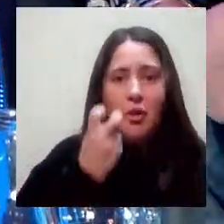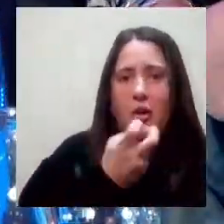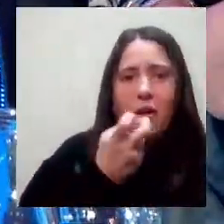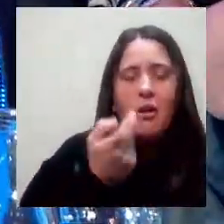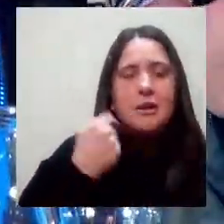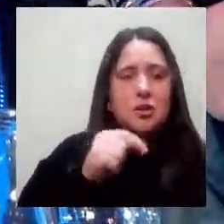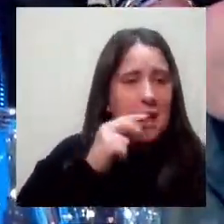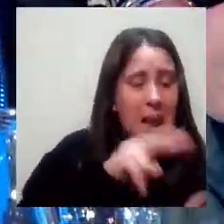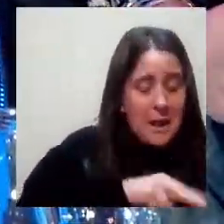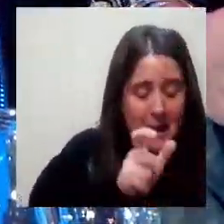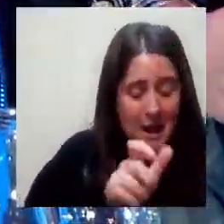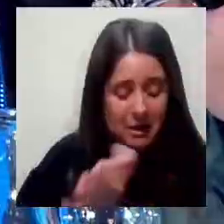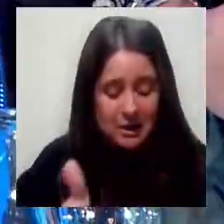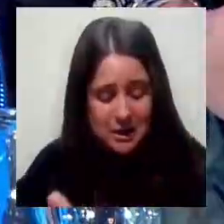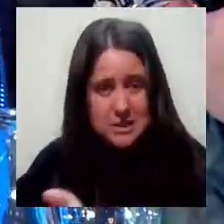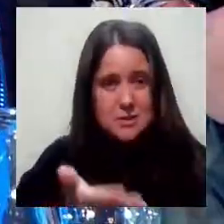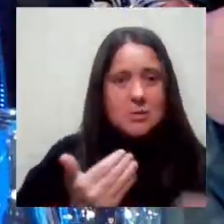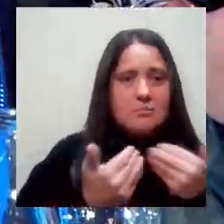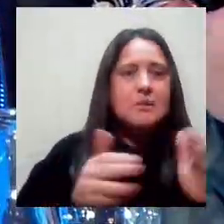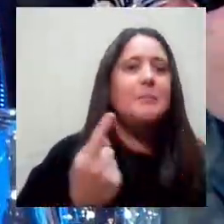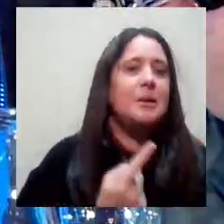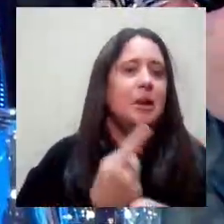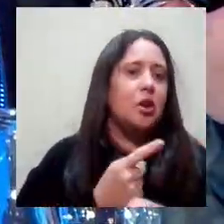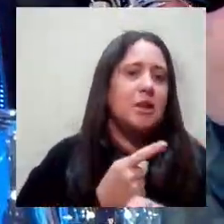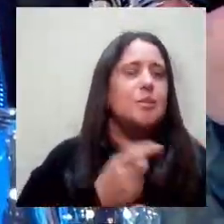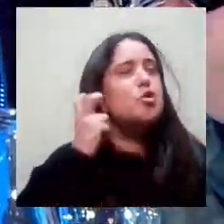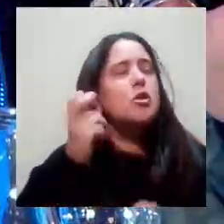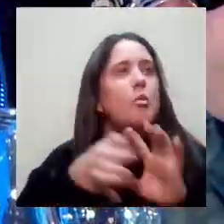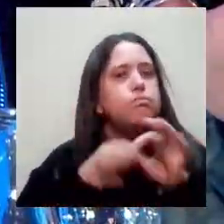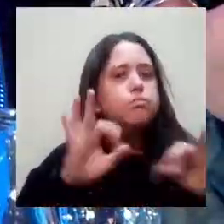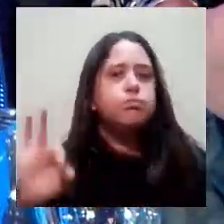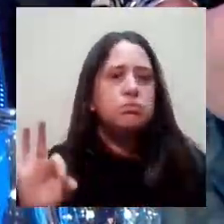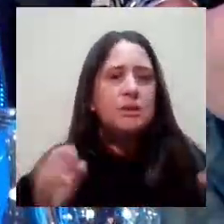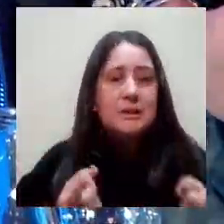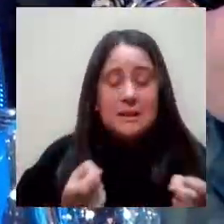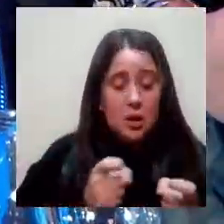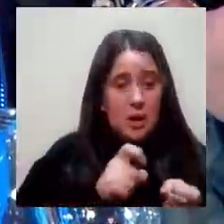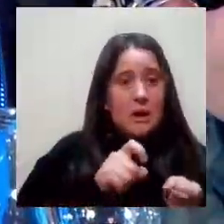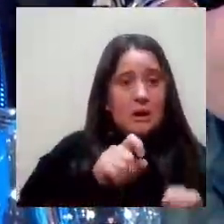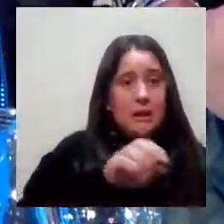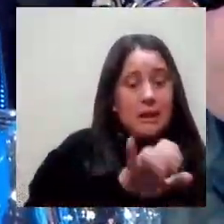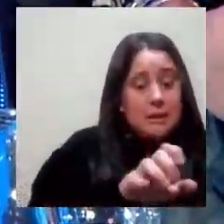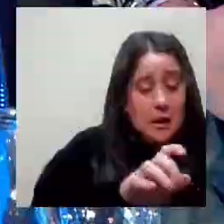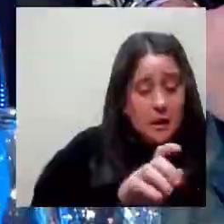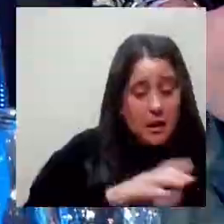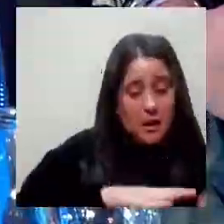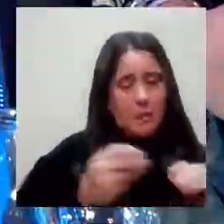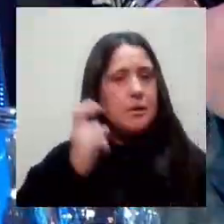una palabra al principio en primero? Es unir sonidos. Necesito pasar de las letras a sus sonidos y